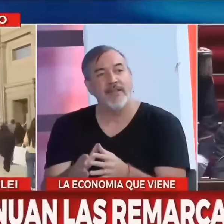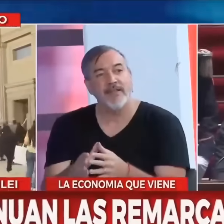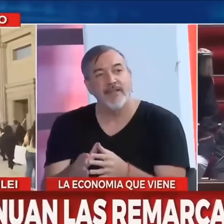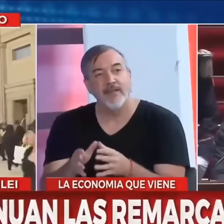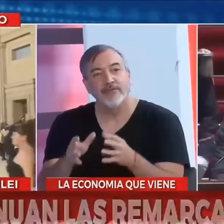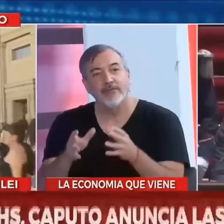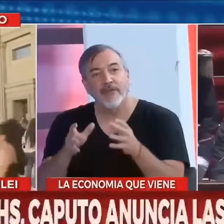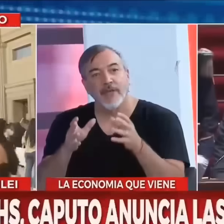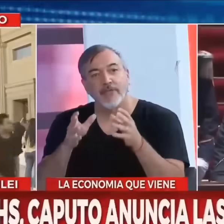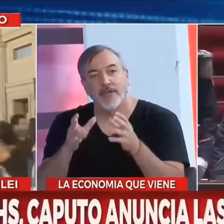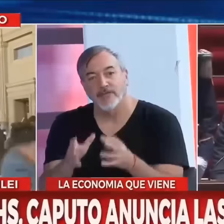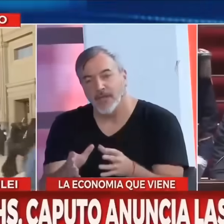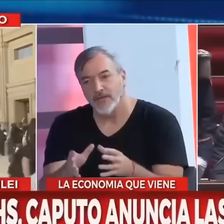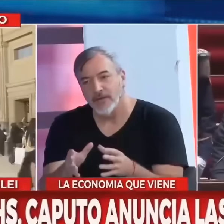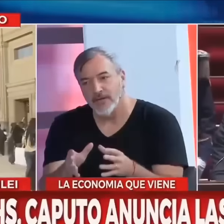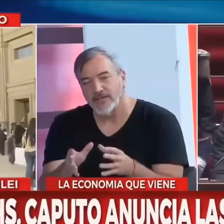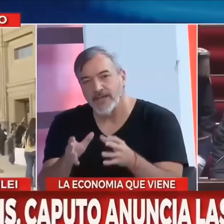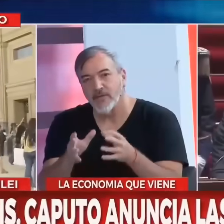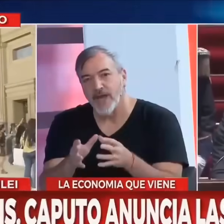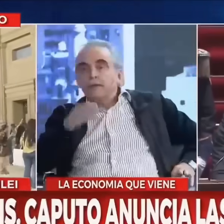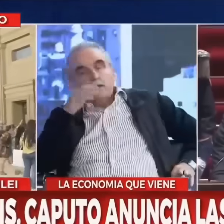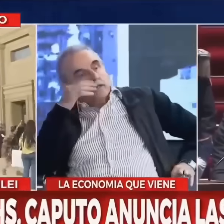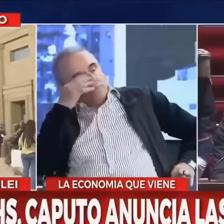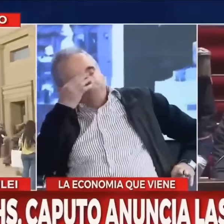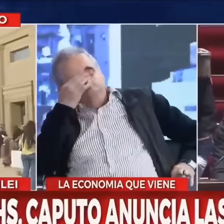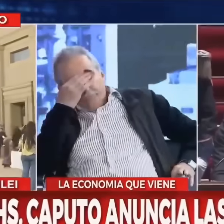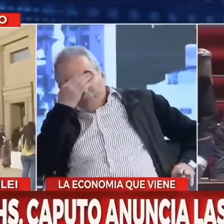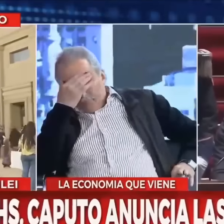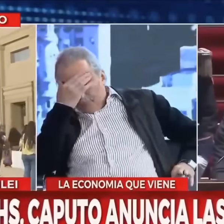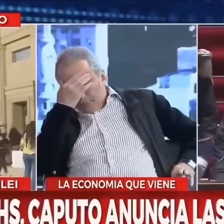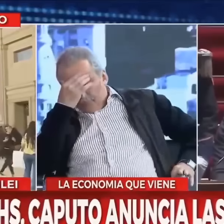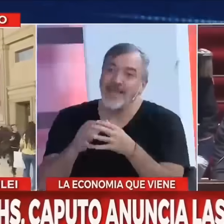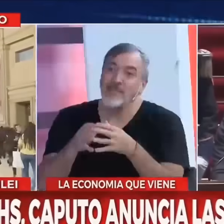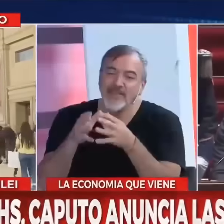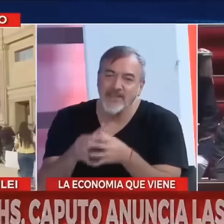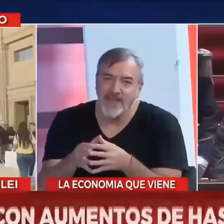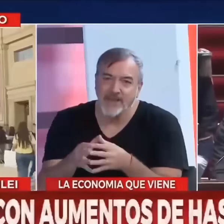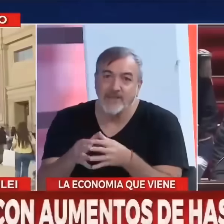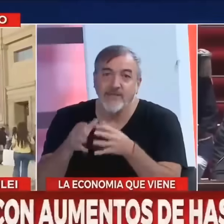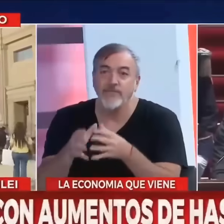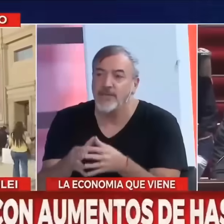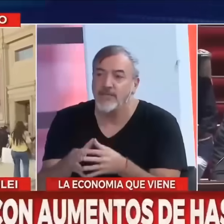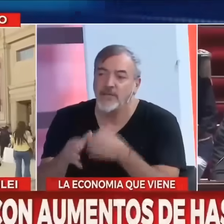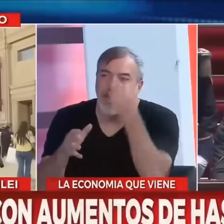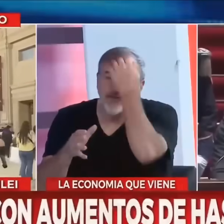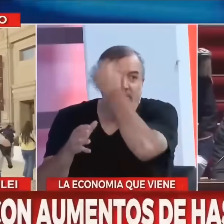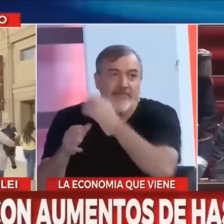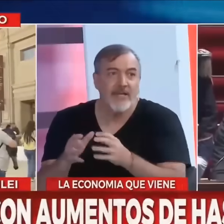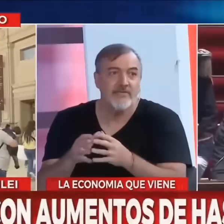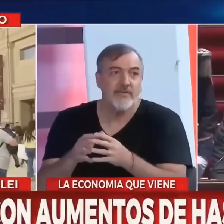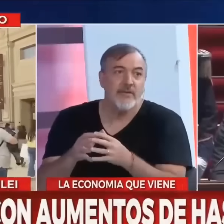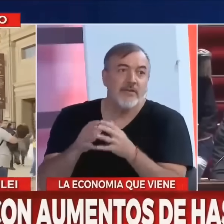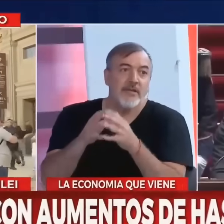nuevamente que nosotros habíamos escuchado ya en alguna época eso es una un intento de amedrentar difundir miedo que los